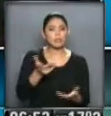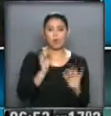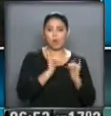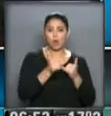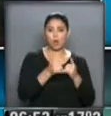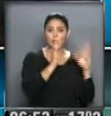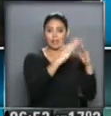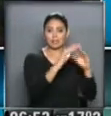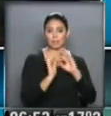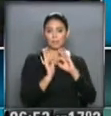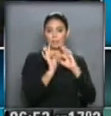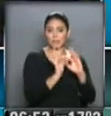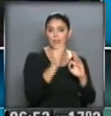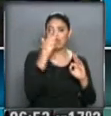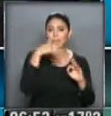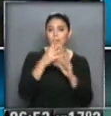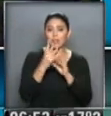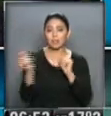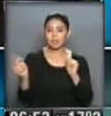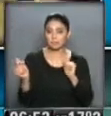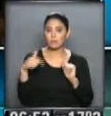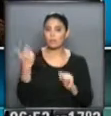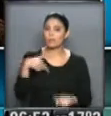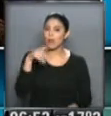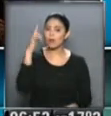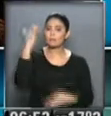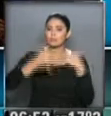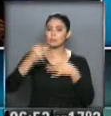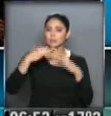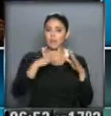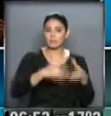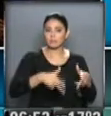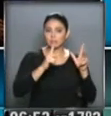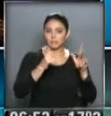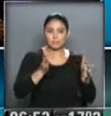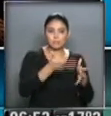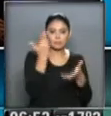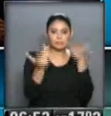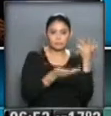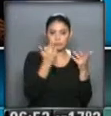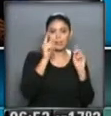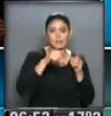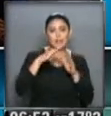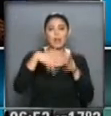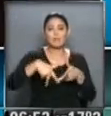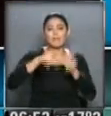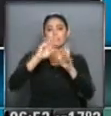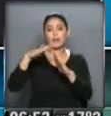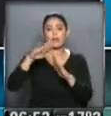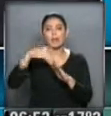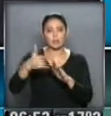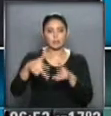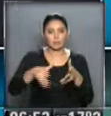regresando a su domicilio antes de desaparecer, por lo que la justicia allanó su departamento, un edificio y una vivienda lindera.